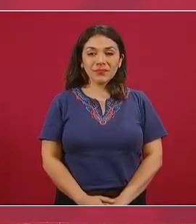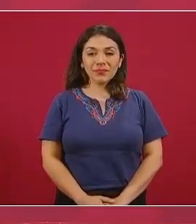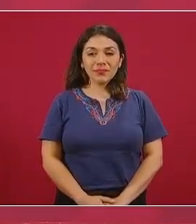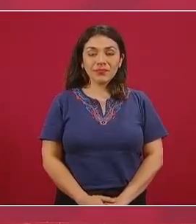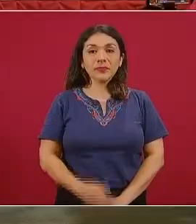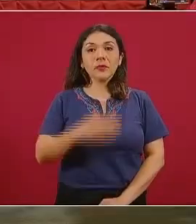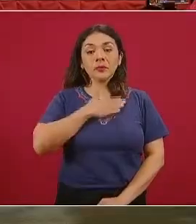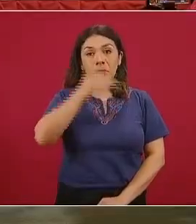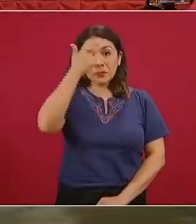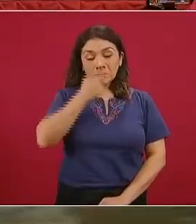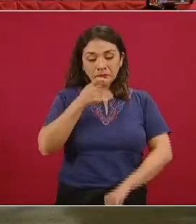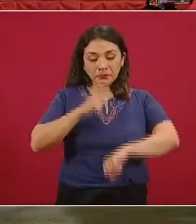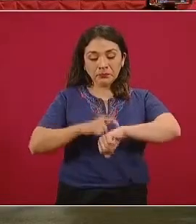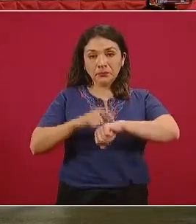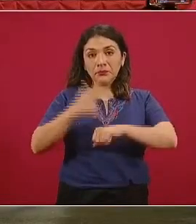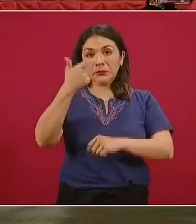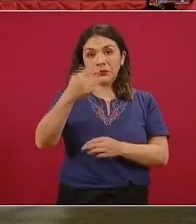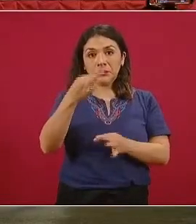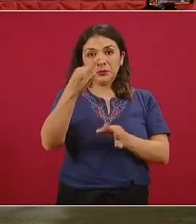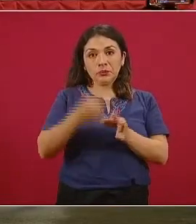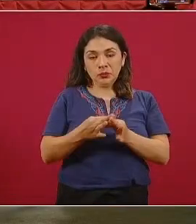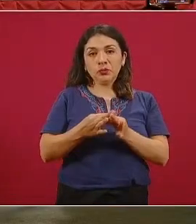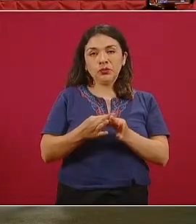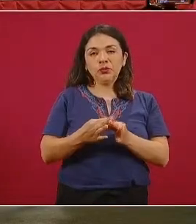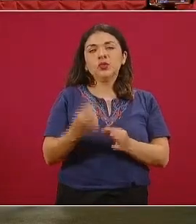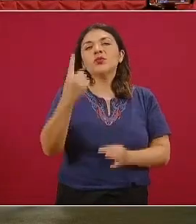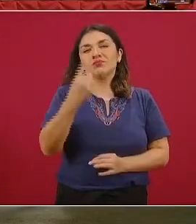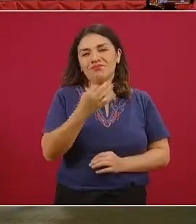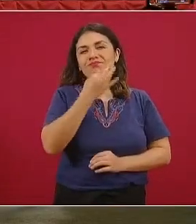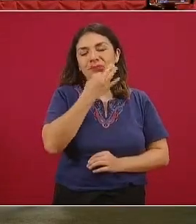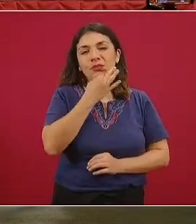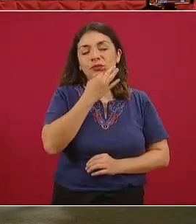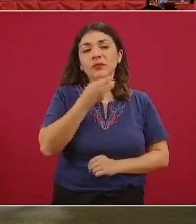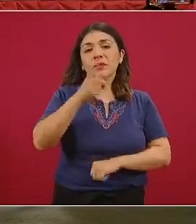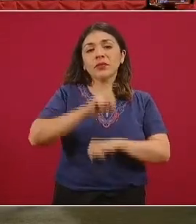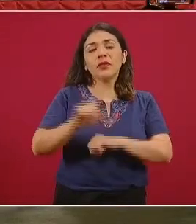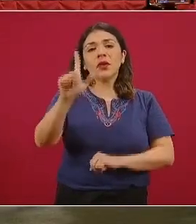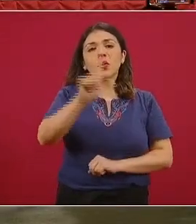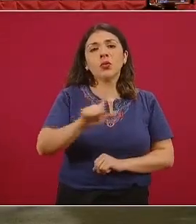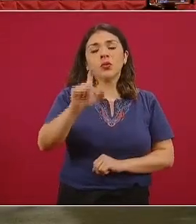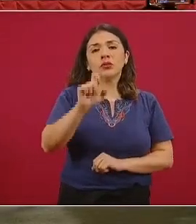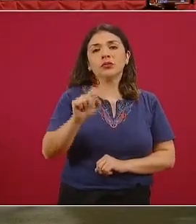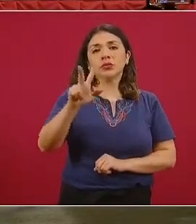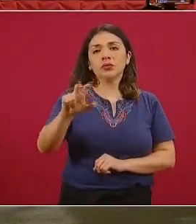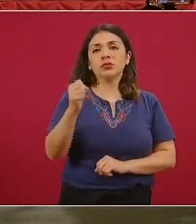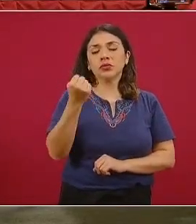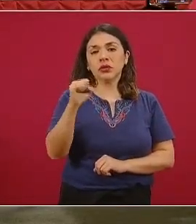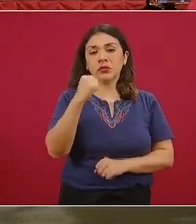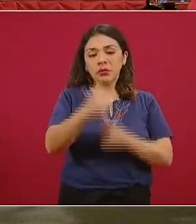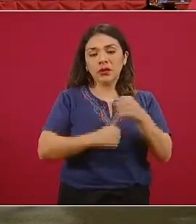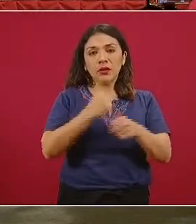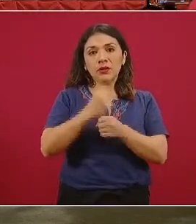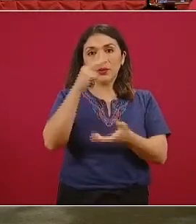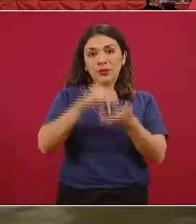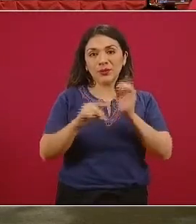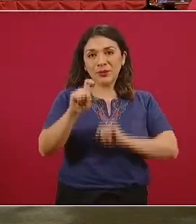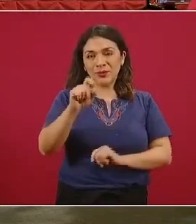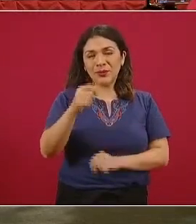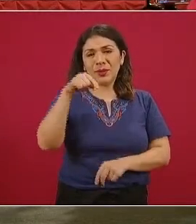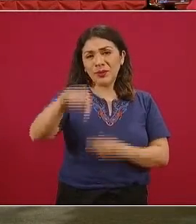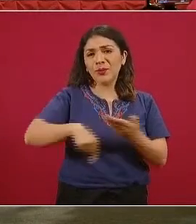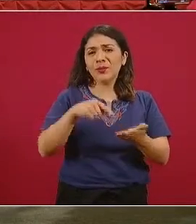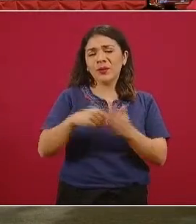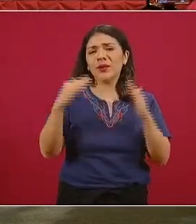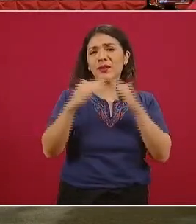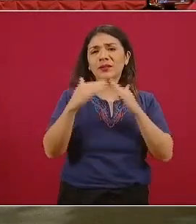Muy buenas noches, son las 19 horas con 1 minuto del lunes 28 de septiembre de 2020. Estamos en el